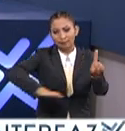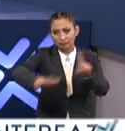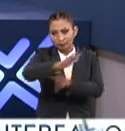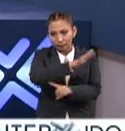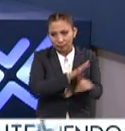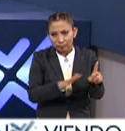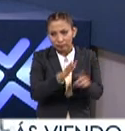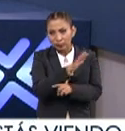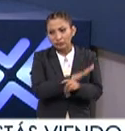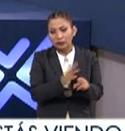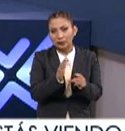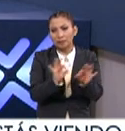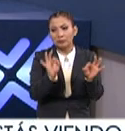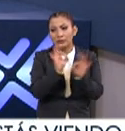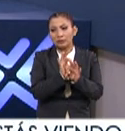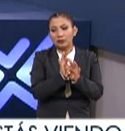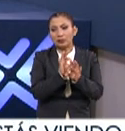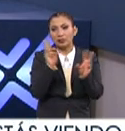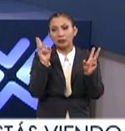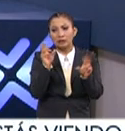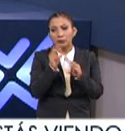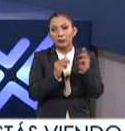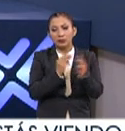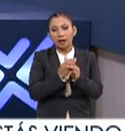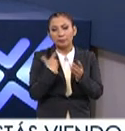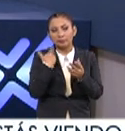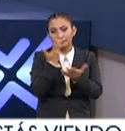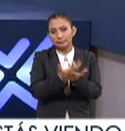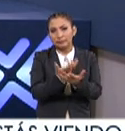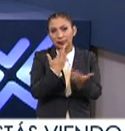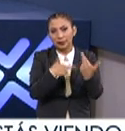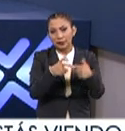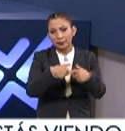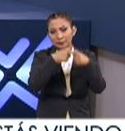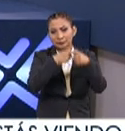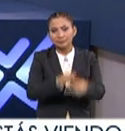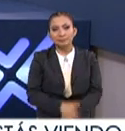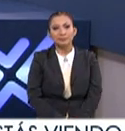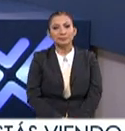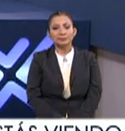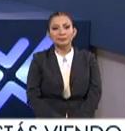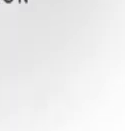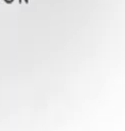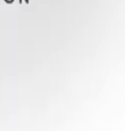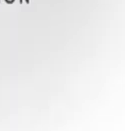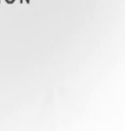contexto pues relevante a nivel mundial. Vamos a hacer una pausa, regresamos. Esto es muchas gracias. Sí.